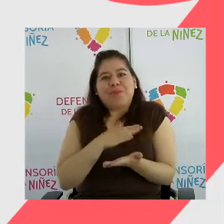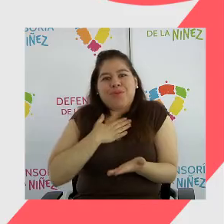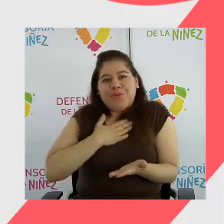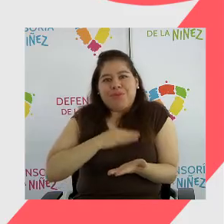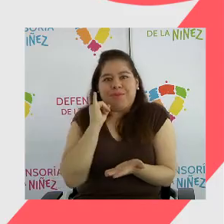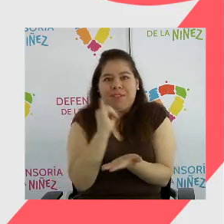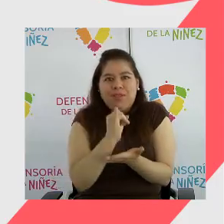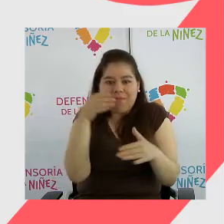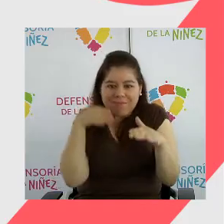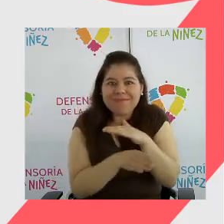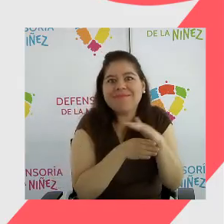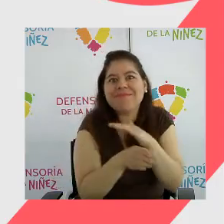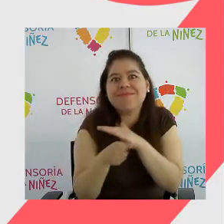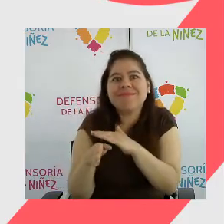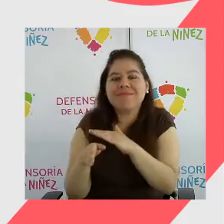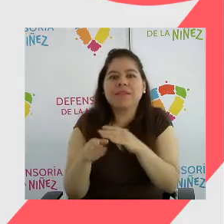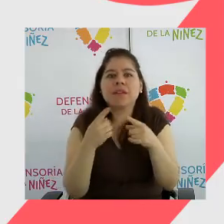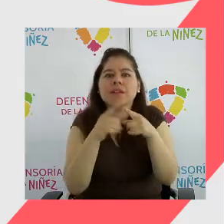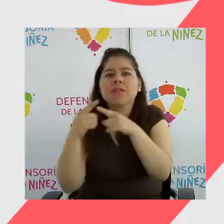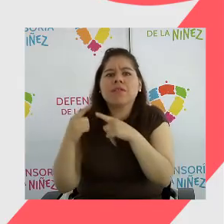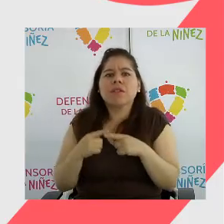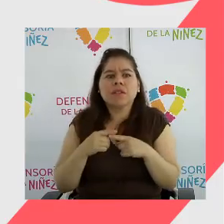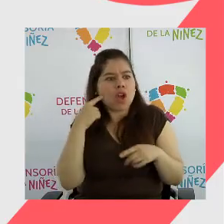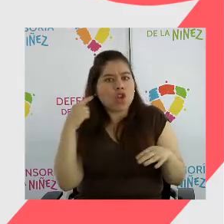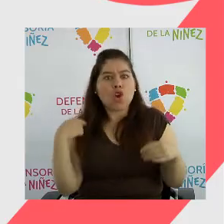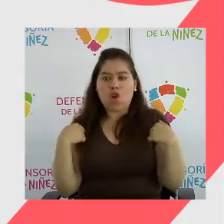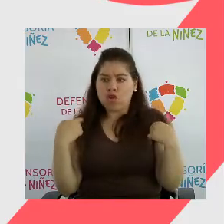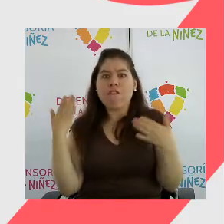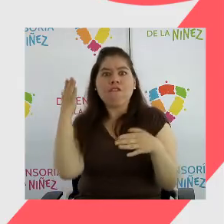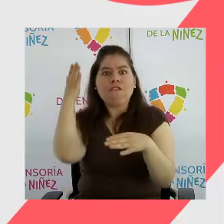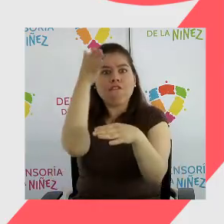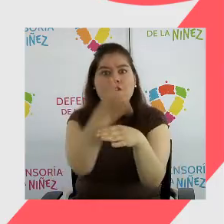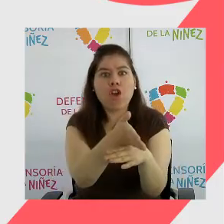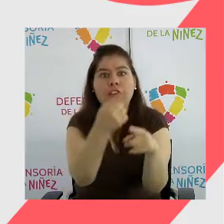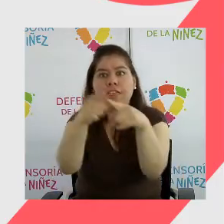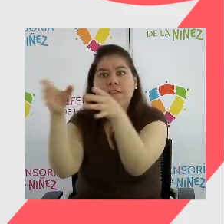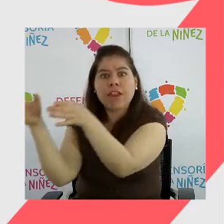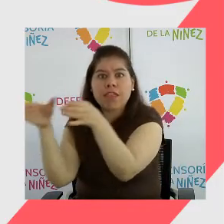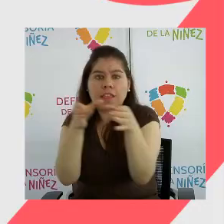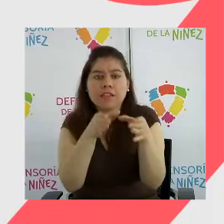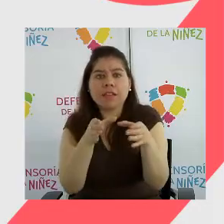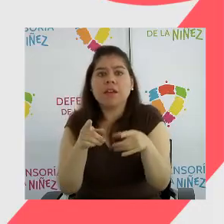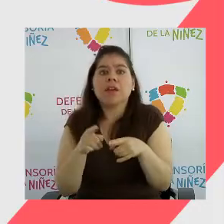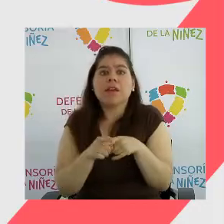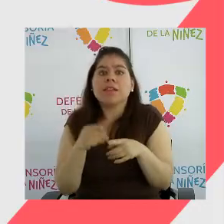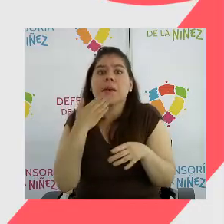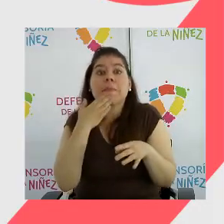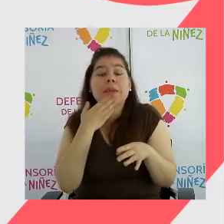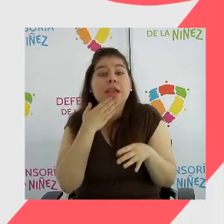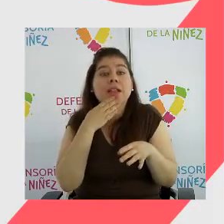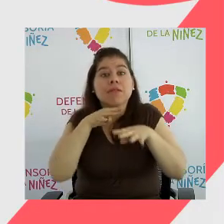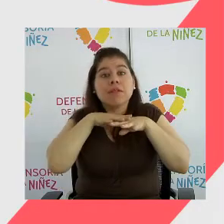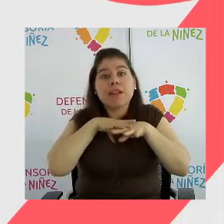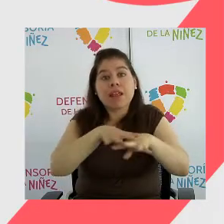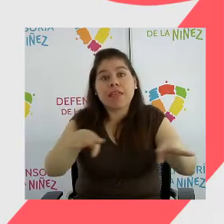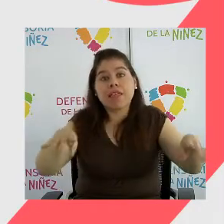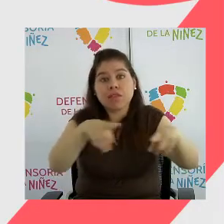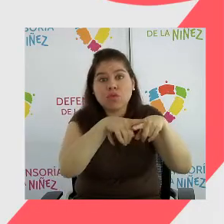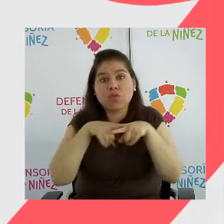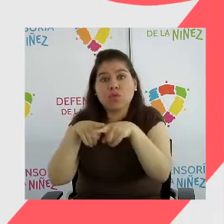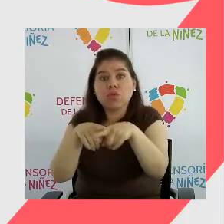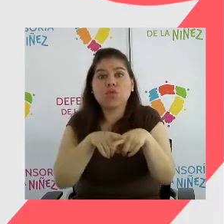que ver con presencia en términos personales concurriendo a las oficinas, sino que también accesibilidad por vía de redes sociales, por vía de nuestra página